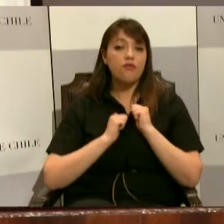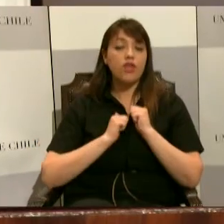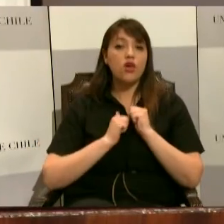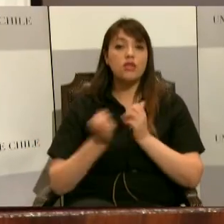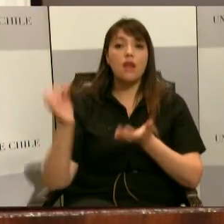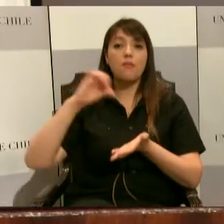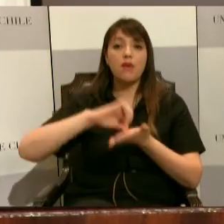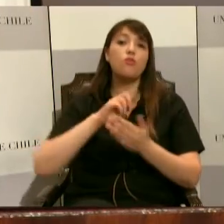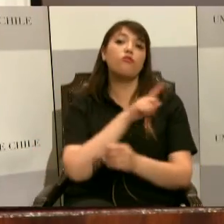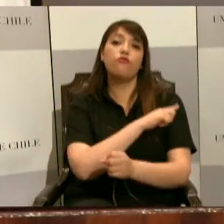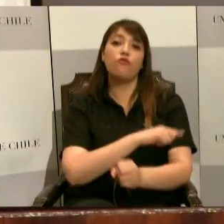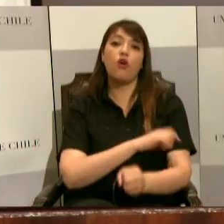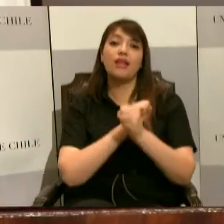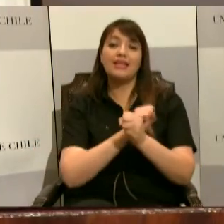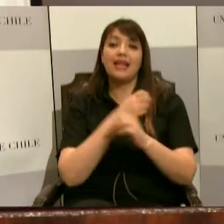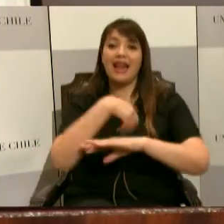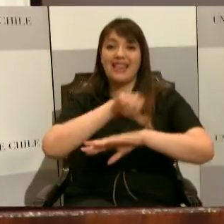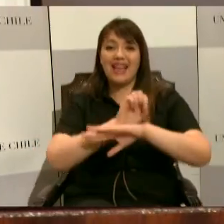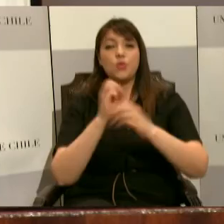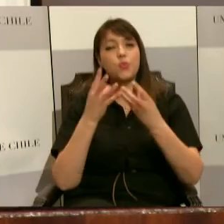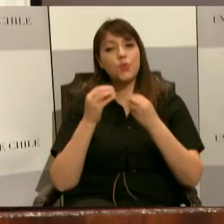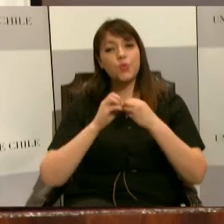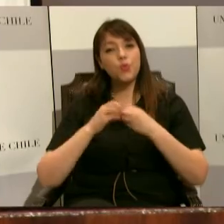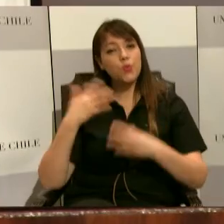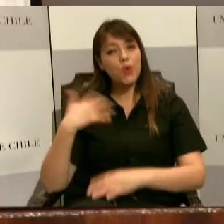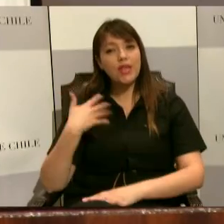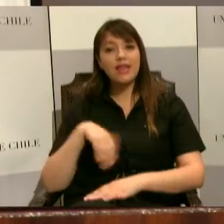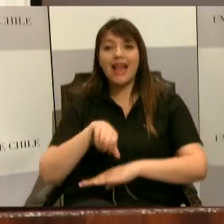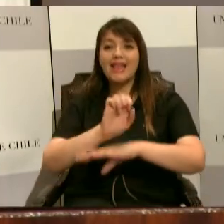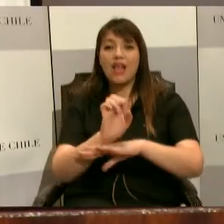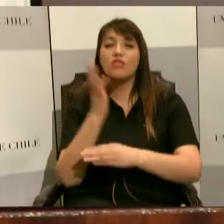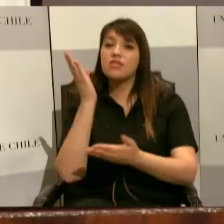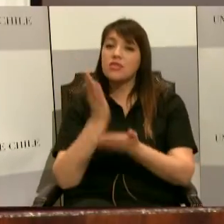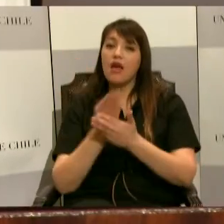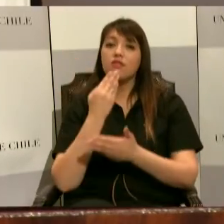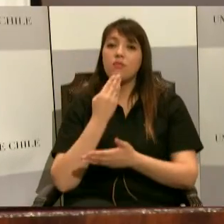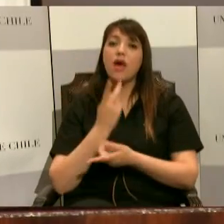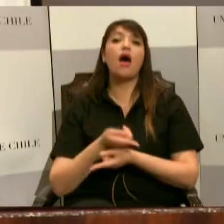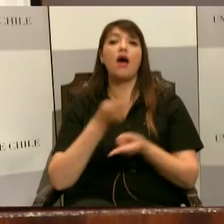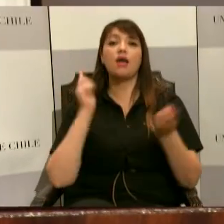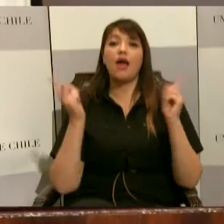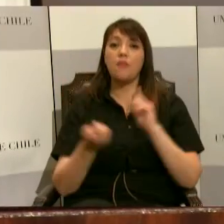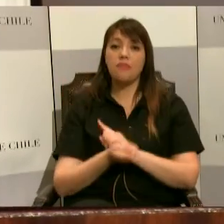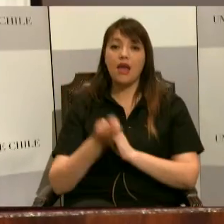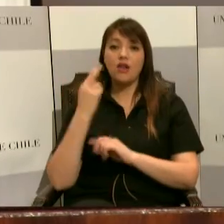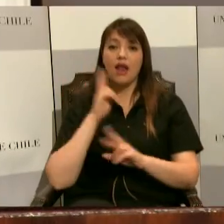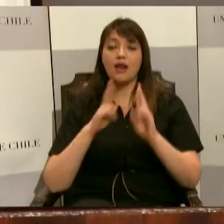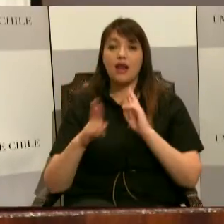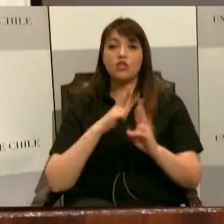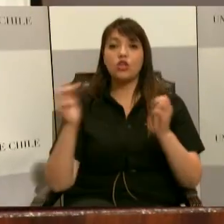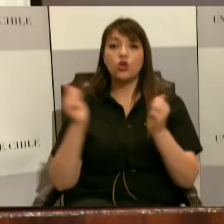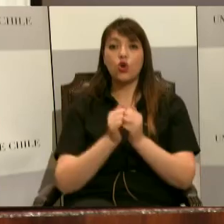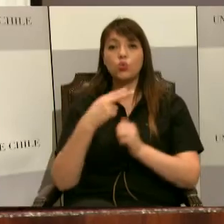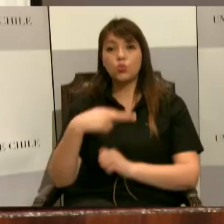por fortalecer y dinamizar el Estado. Esto es muy importante, el Estado hay que dinamizarlo y hay que cambiar y hay que progresar. Y las relaciones de este con sus